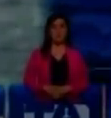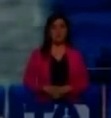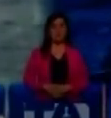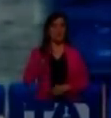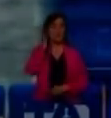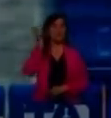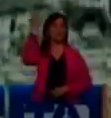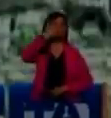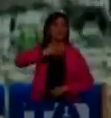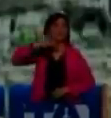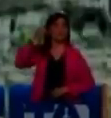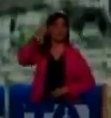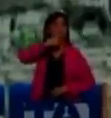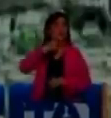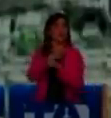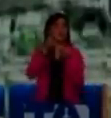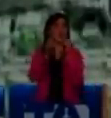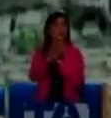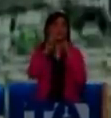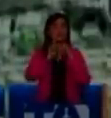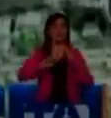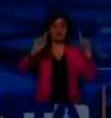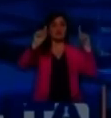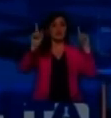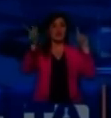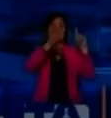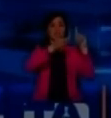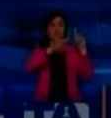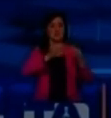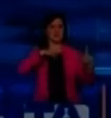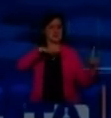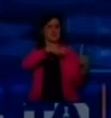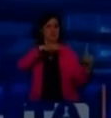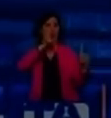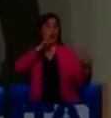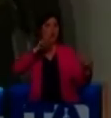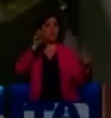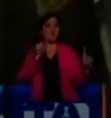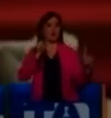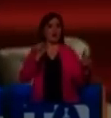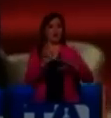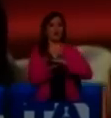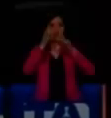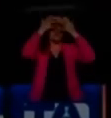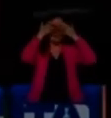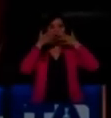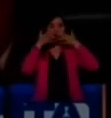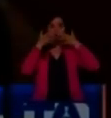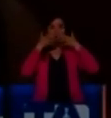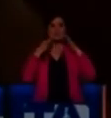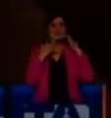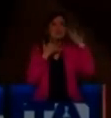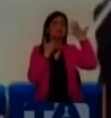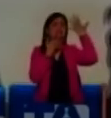Una mujer hermosa fue rostro de diversas campañas publicitarias. El cruel ataque de un hombre obligó a Natalia a usar una máscara para esconder